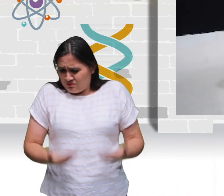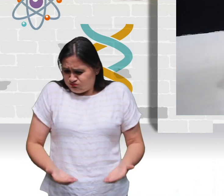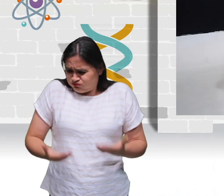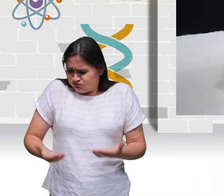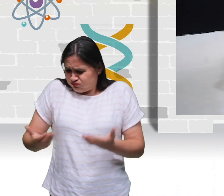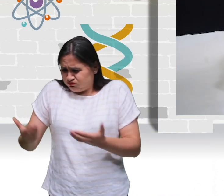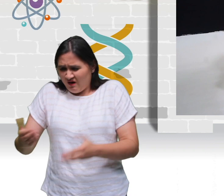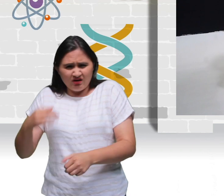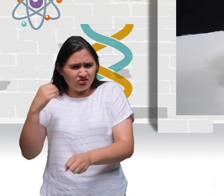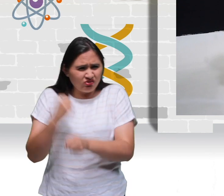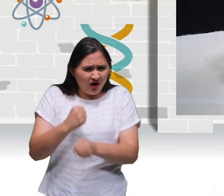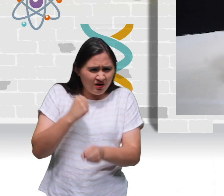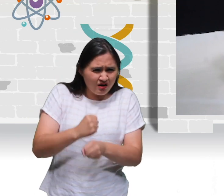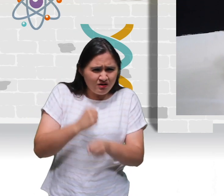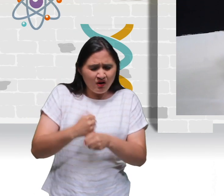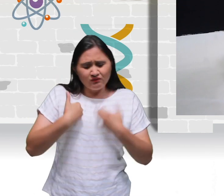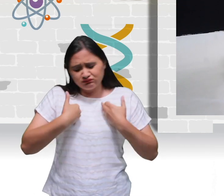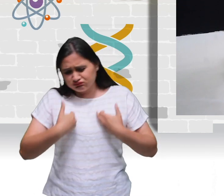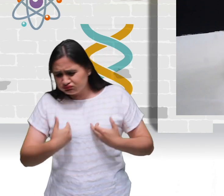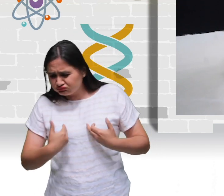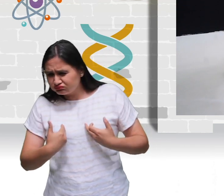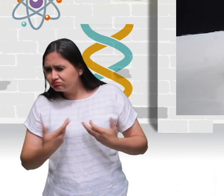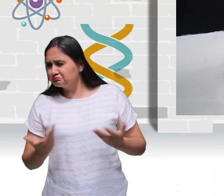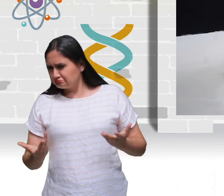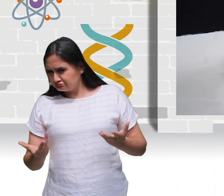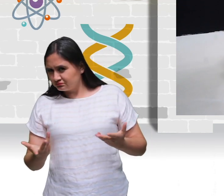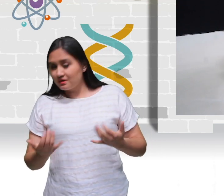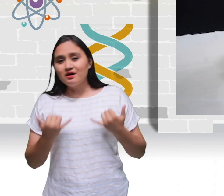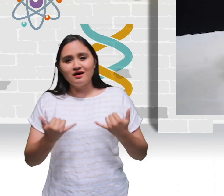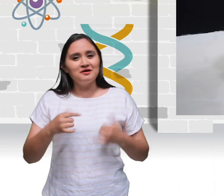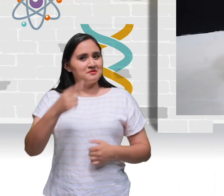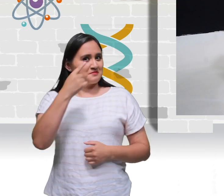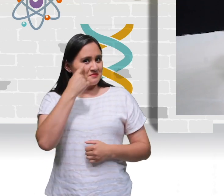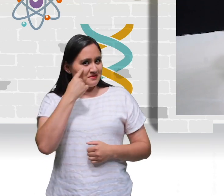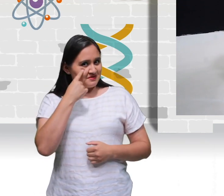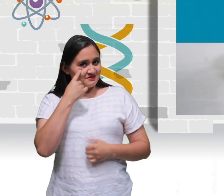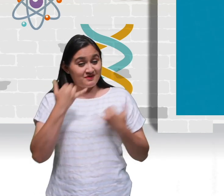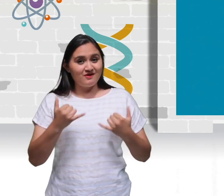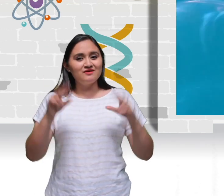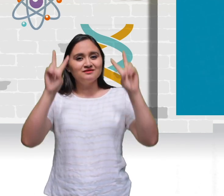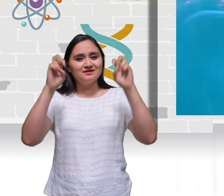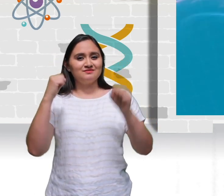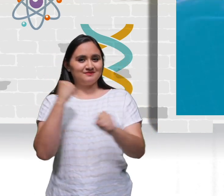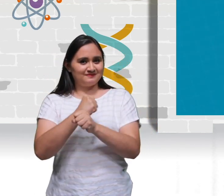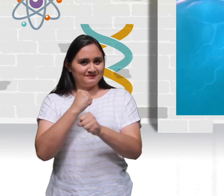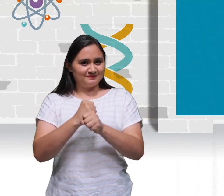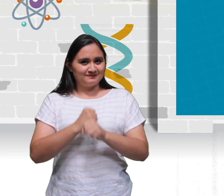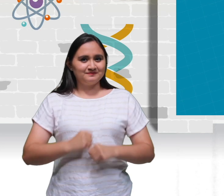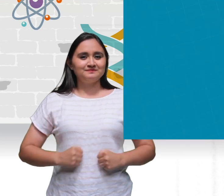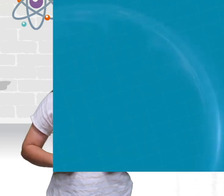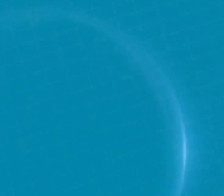cargas? Para averiguarlo, el día de hoy hablaremos sobre trabajo.